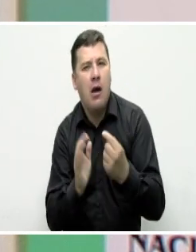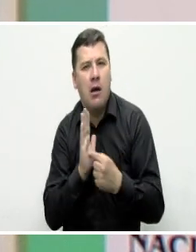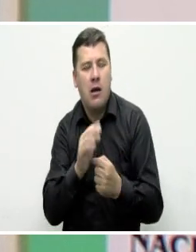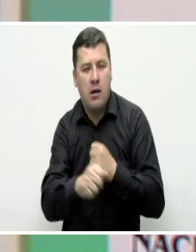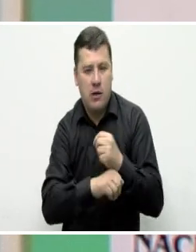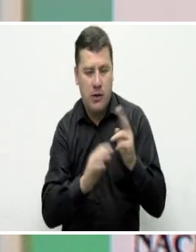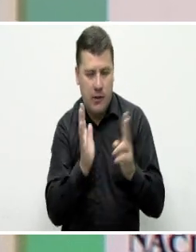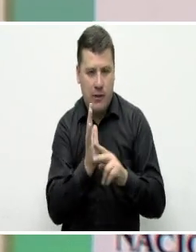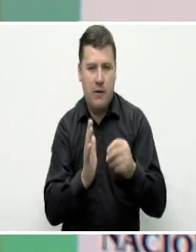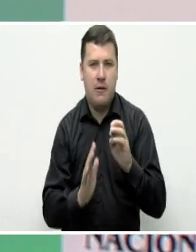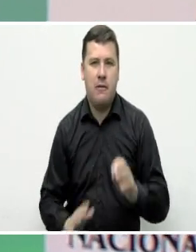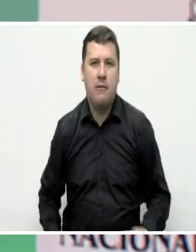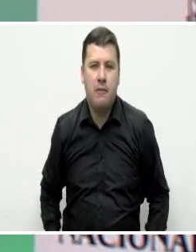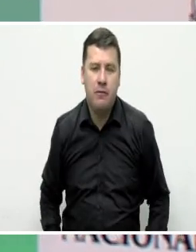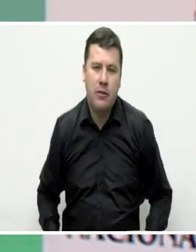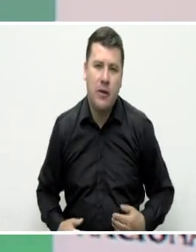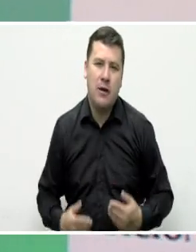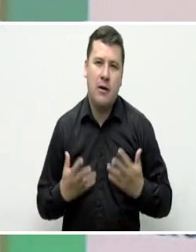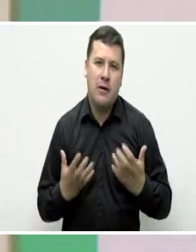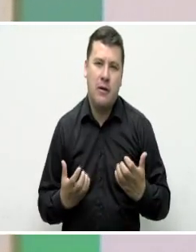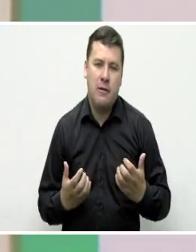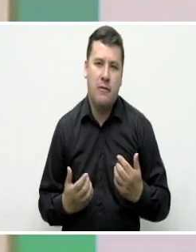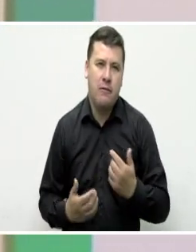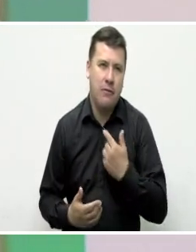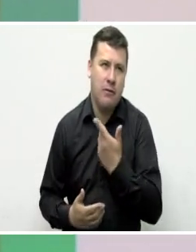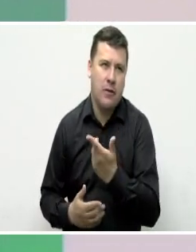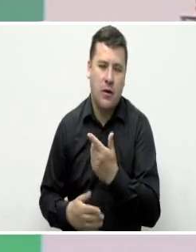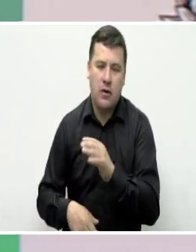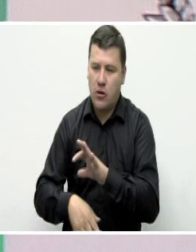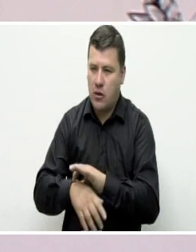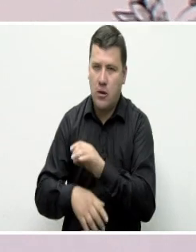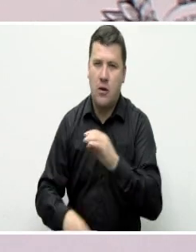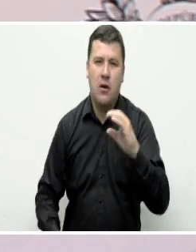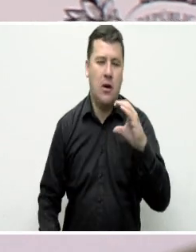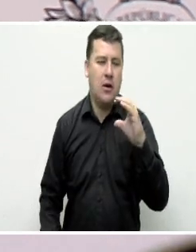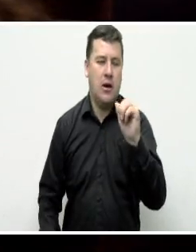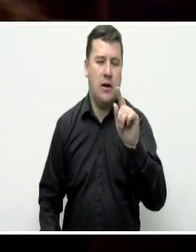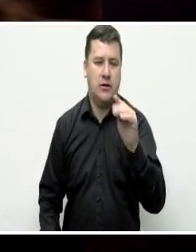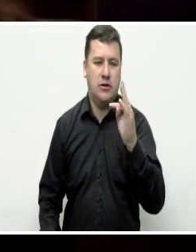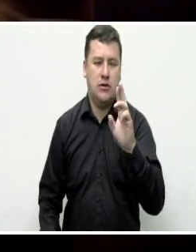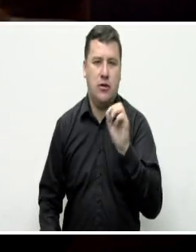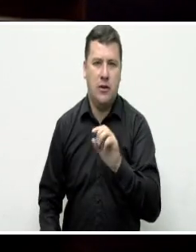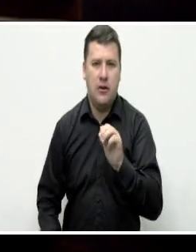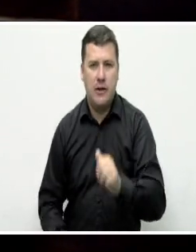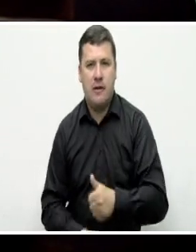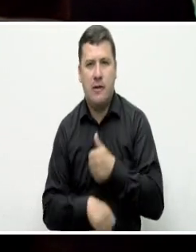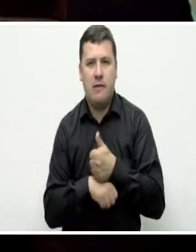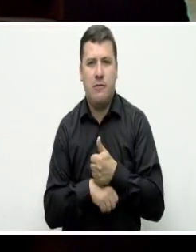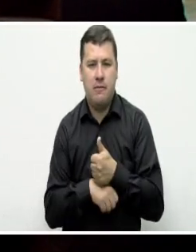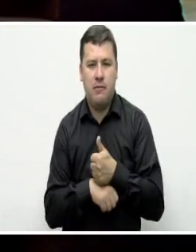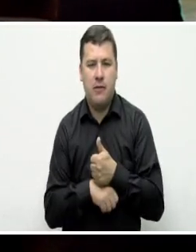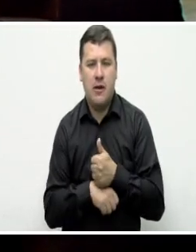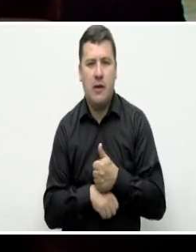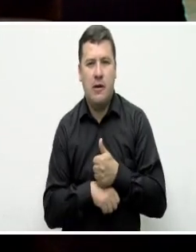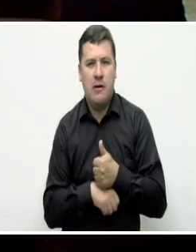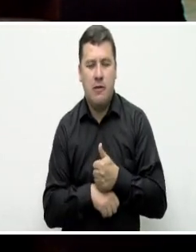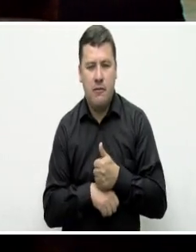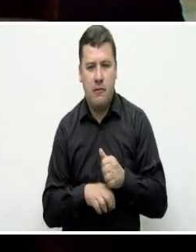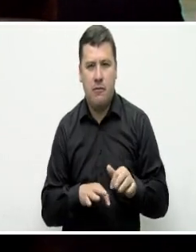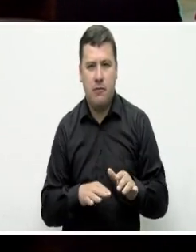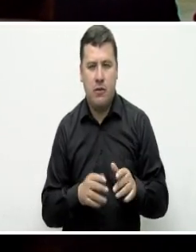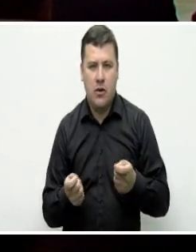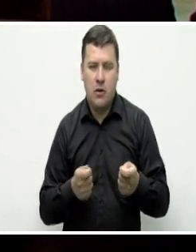el 2018. Por eso yo quiero darle el uso de la palabra al doctor Cástulo Morales, gerente y jefe de la Oficina